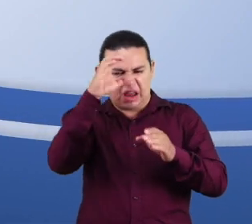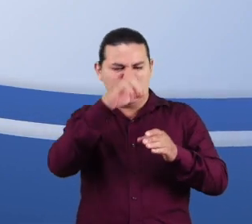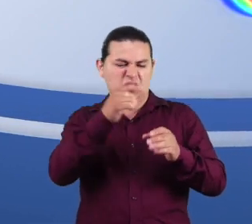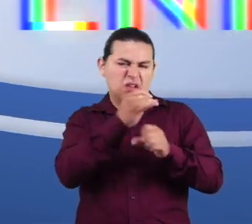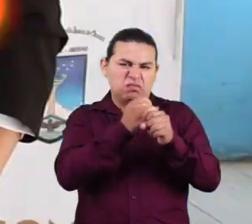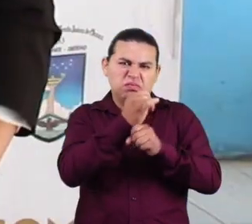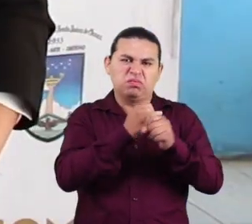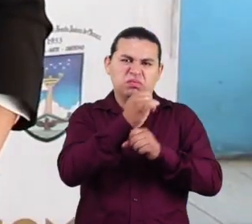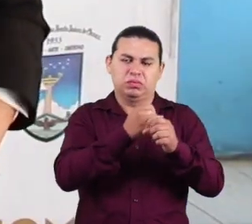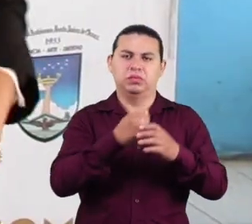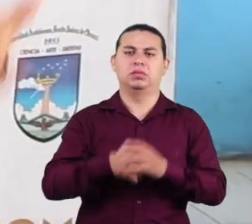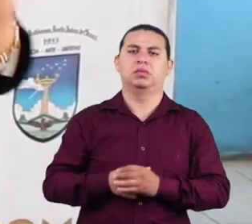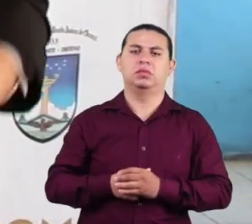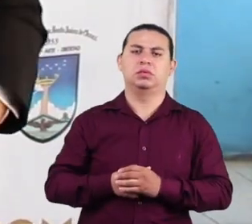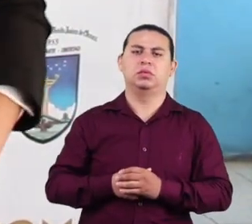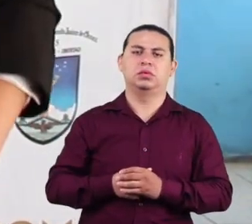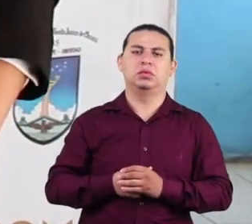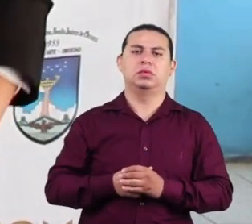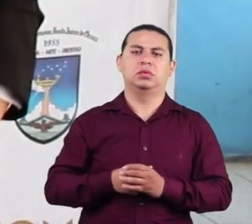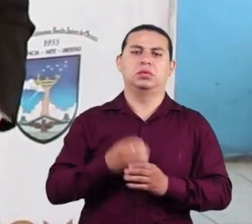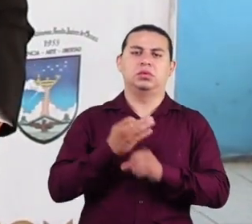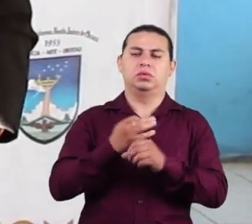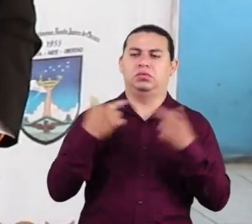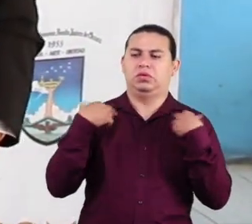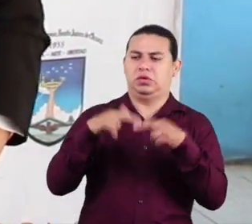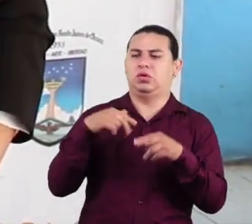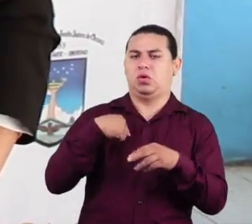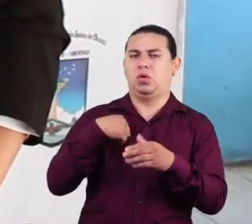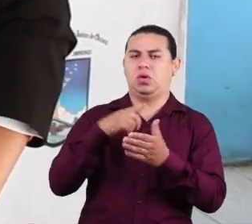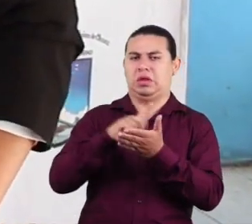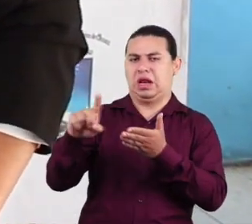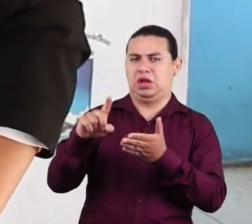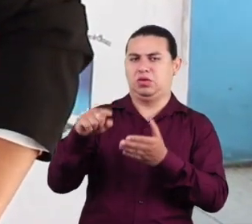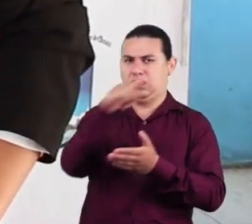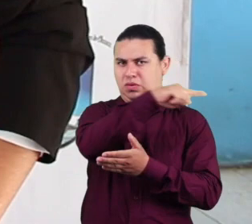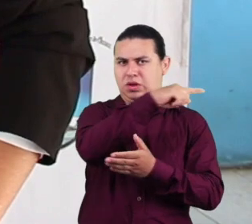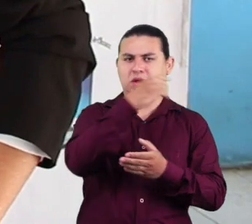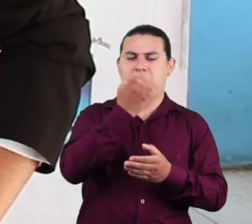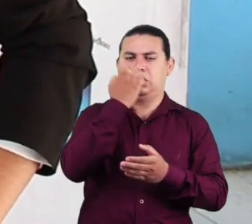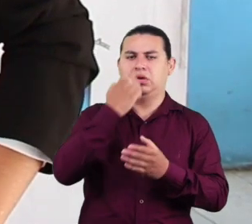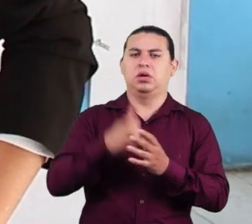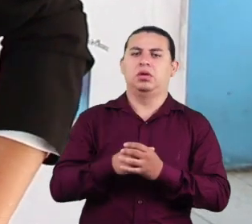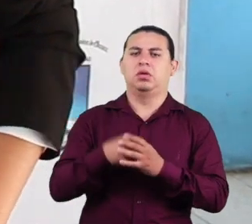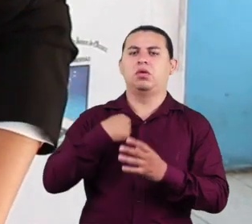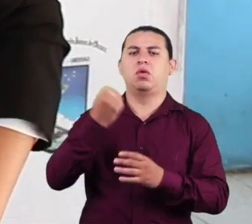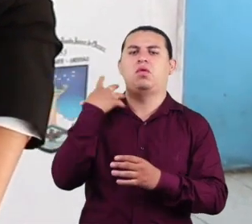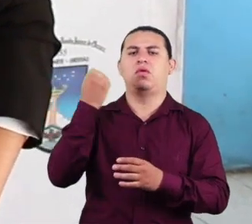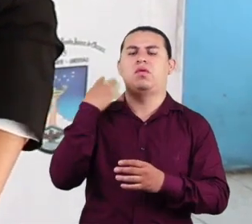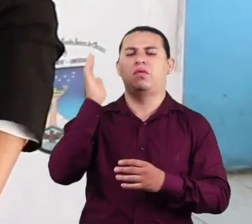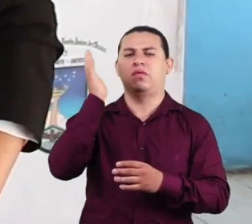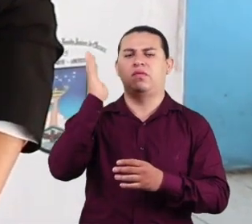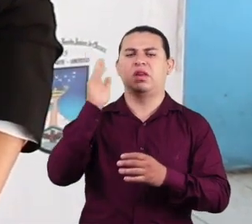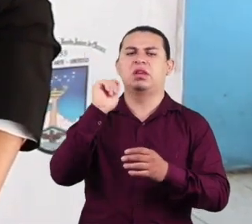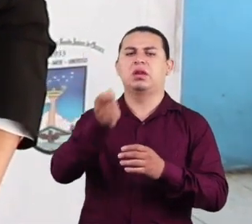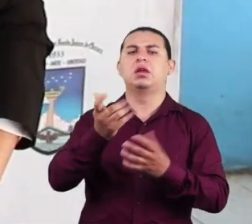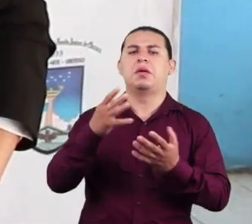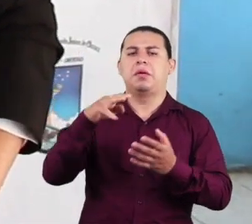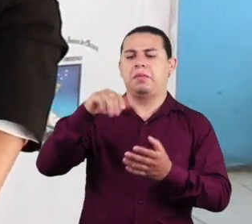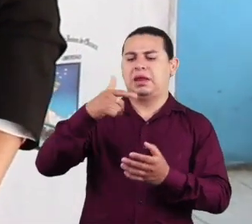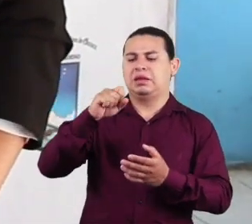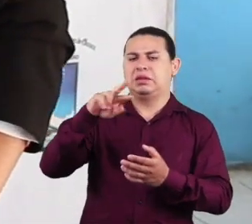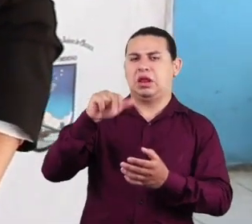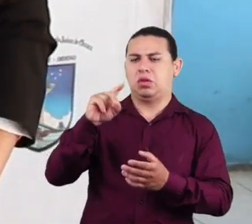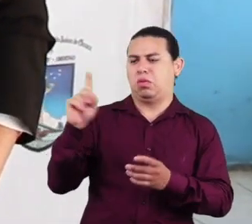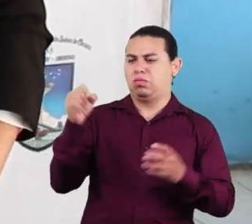esto! Actualmente pues estoy en la Facultad de Derecho y sobre la conferencia que tuvimos ahorita con el